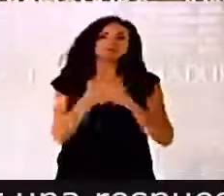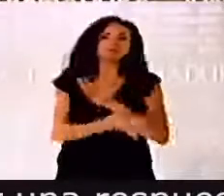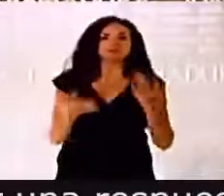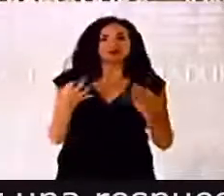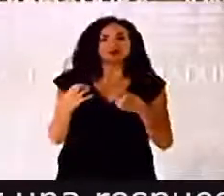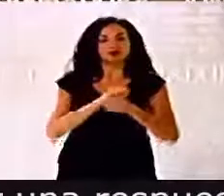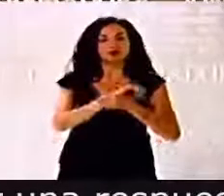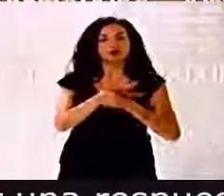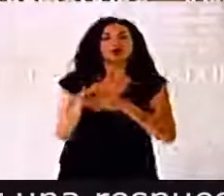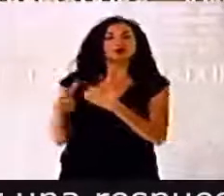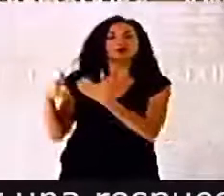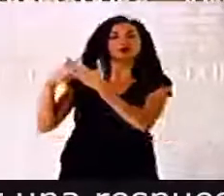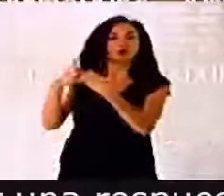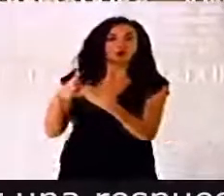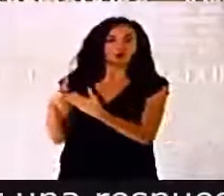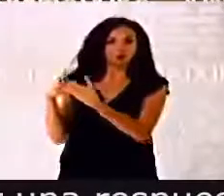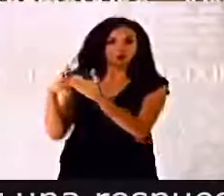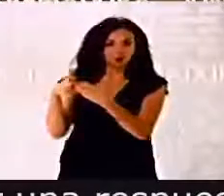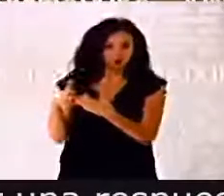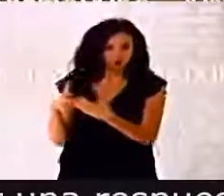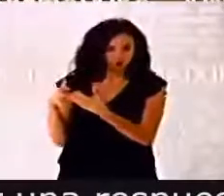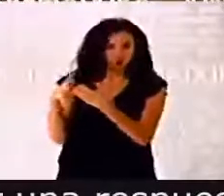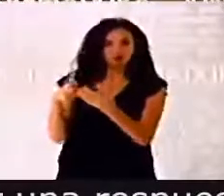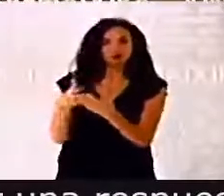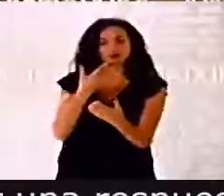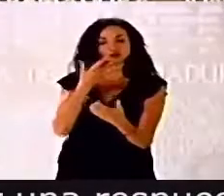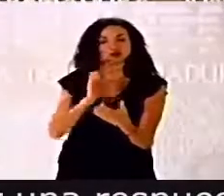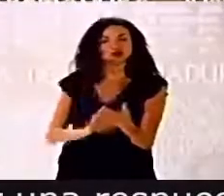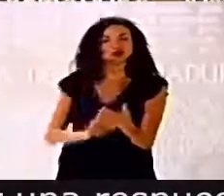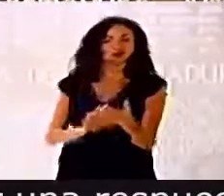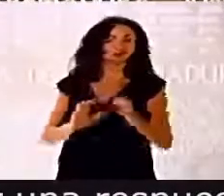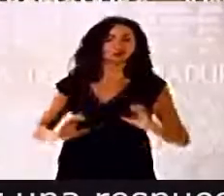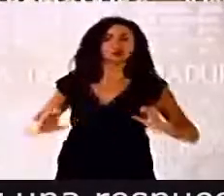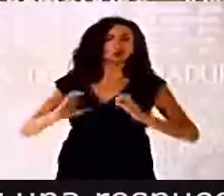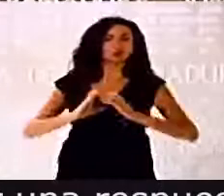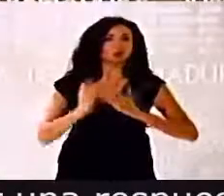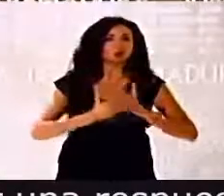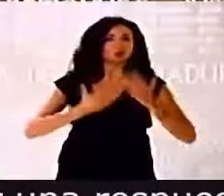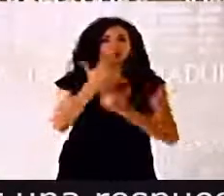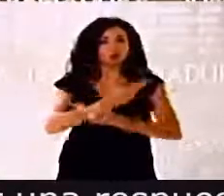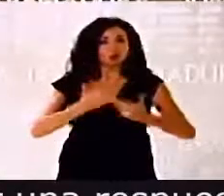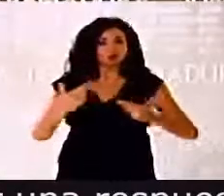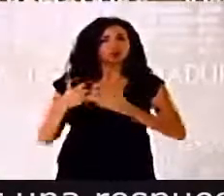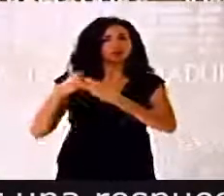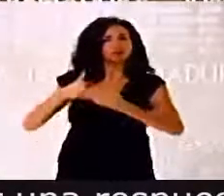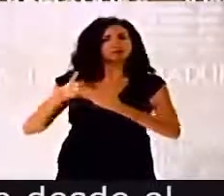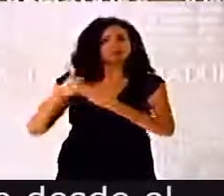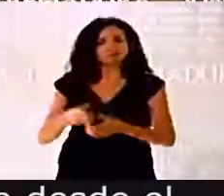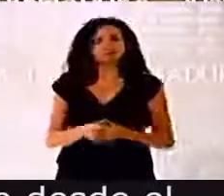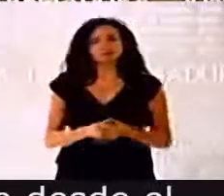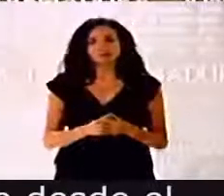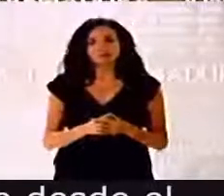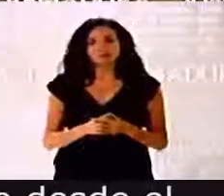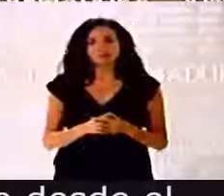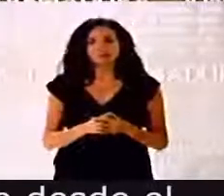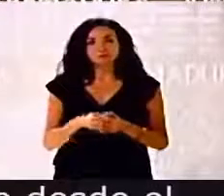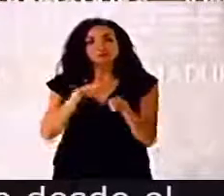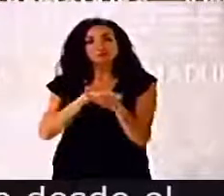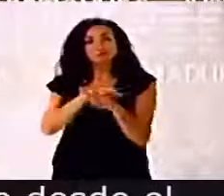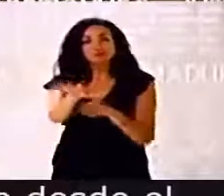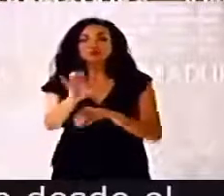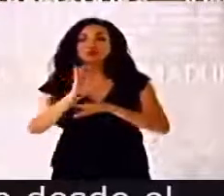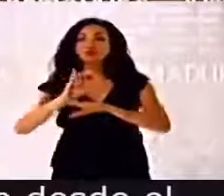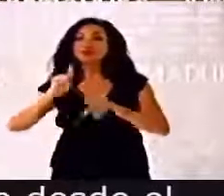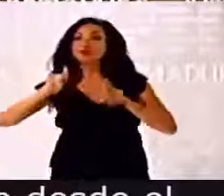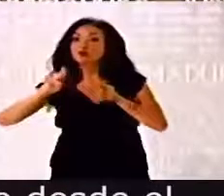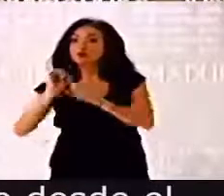COVID como estamos desde el conjunto de las administraciones públicas. En el ámbito de la Consejería de